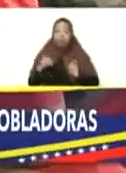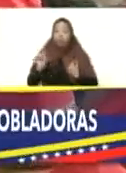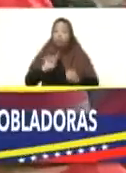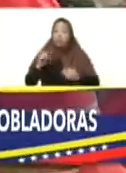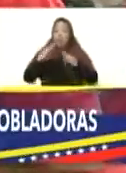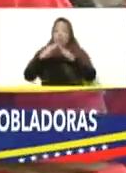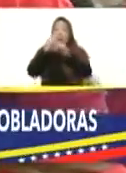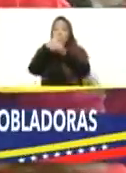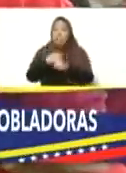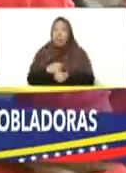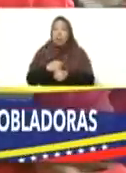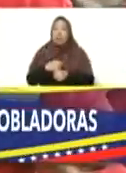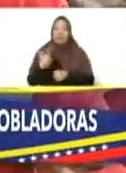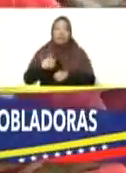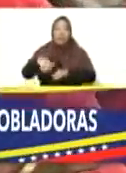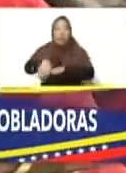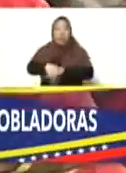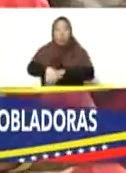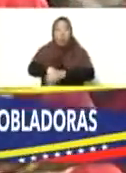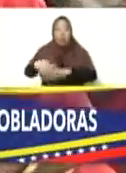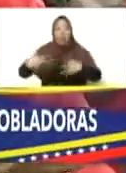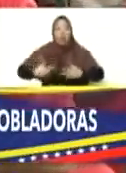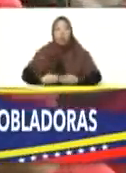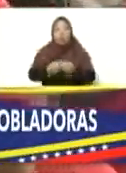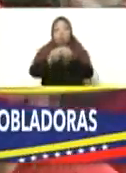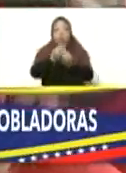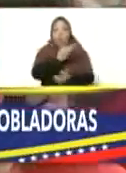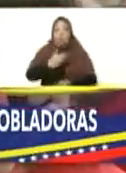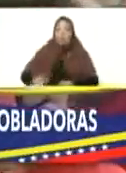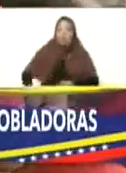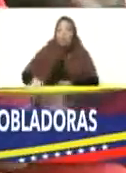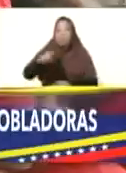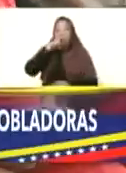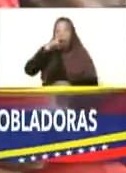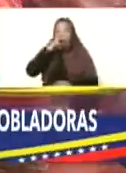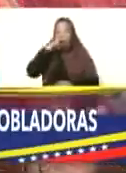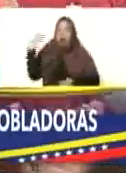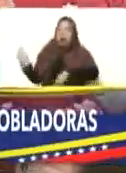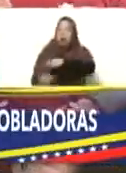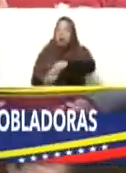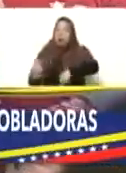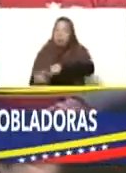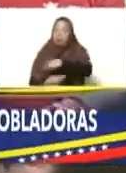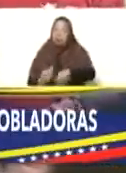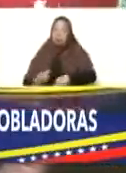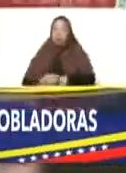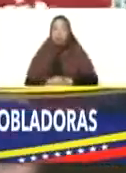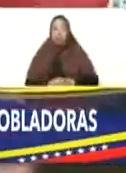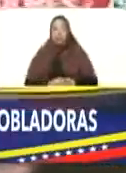tienen que estar en la calle acompañando a su presidente acompañando su revolución